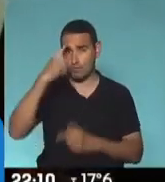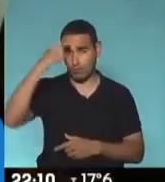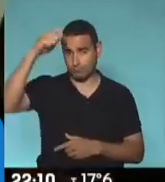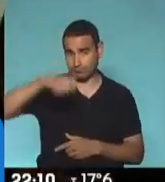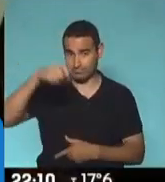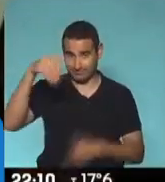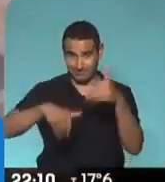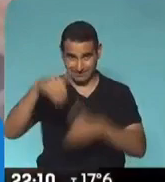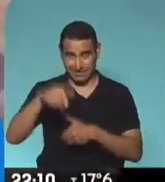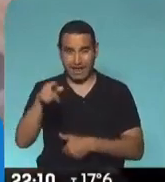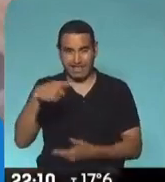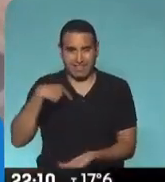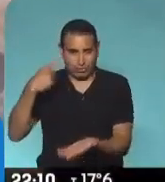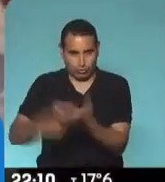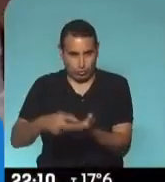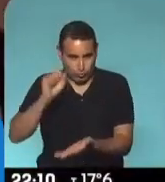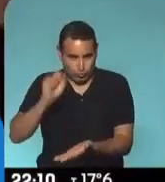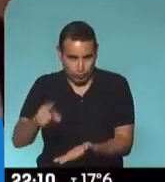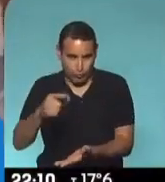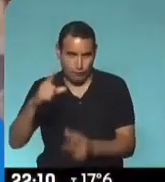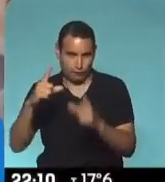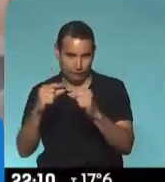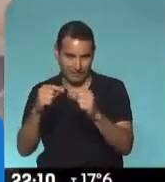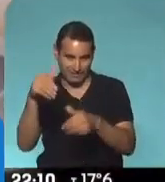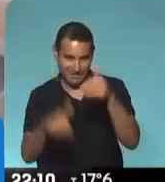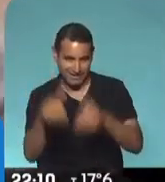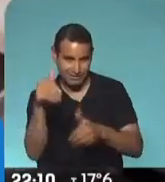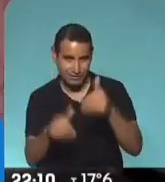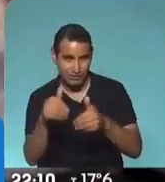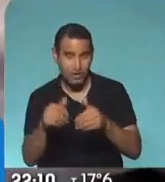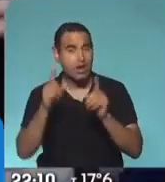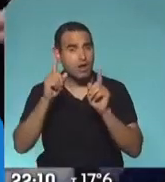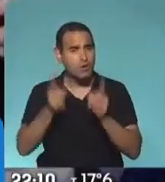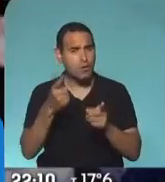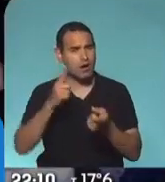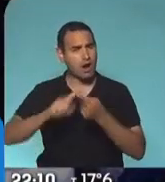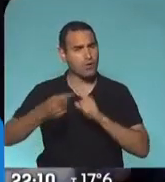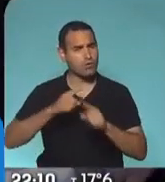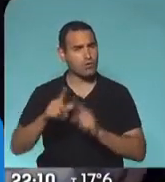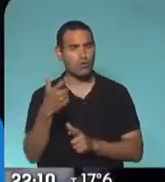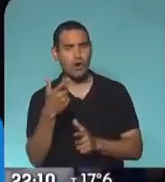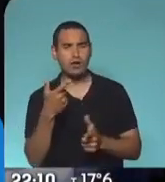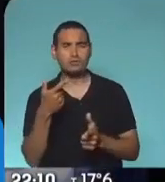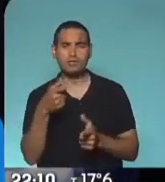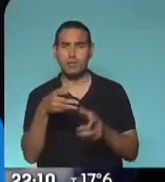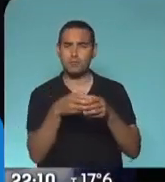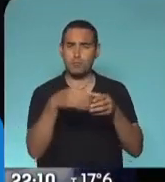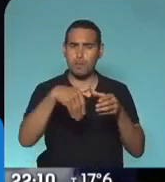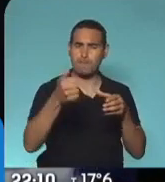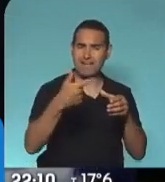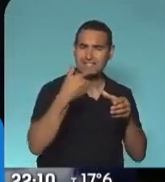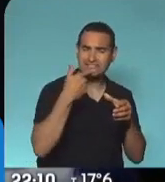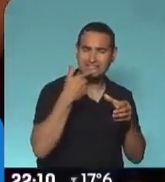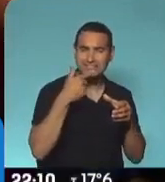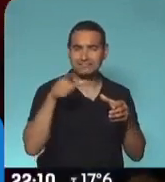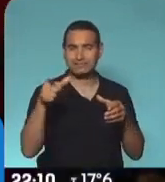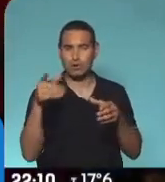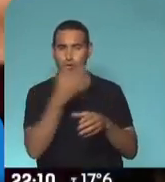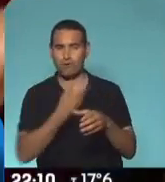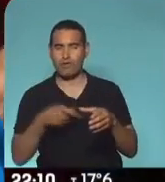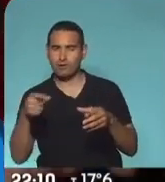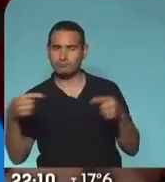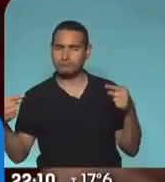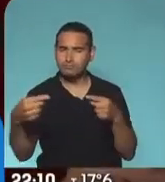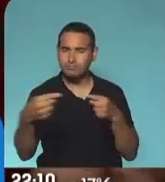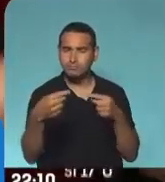el que establezca la fecha una vez constituido, el principal desacuerdo entre las posiciones del MAS y la del gobierno interino,